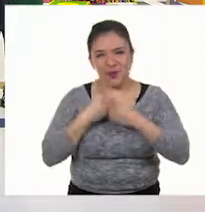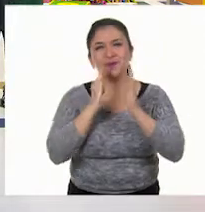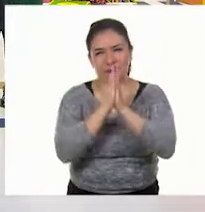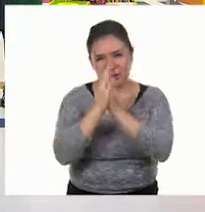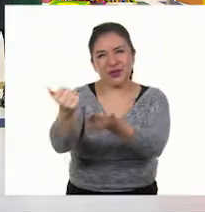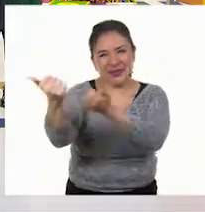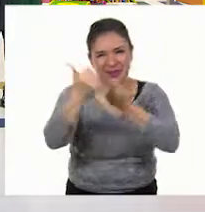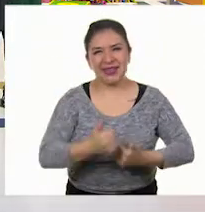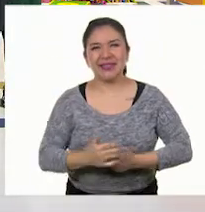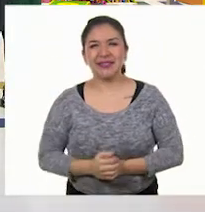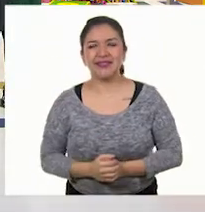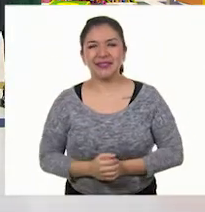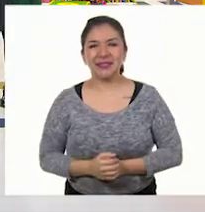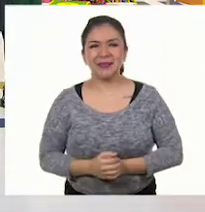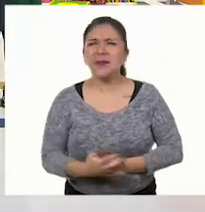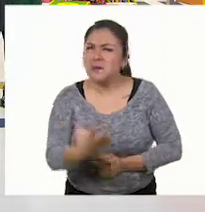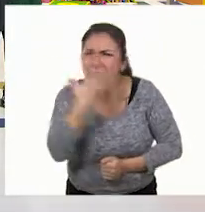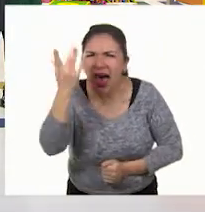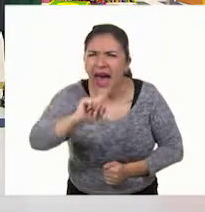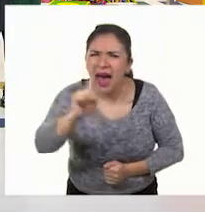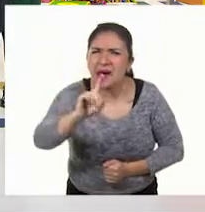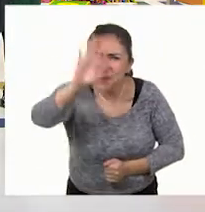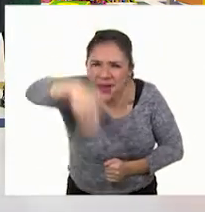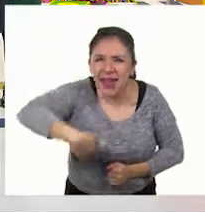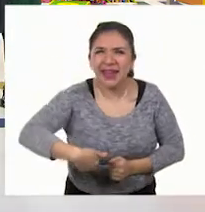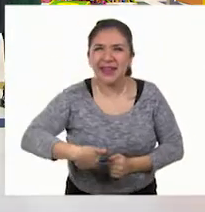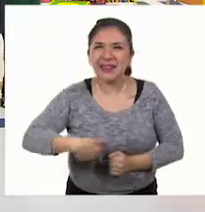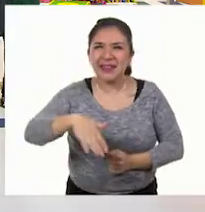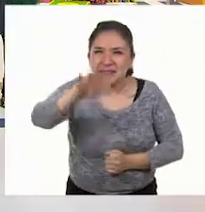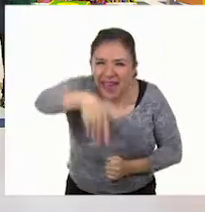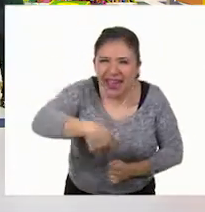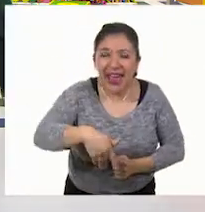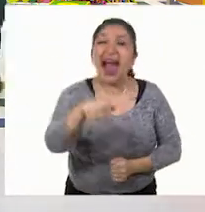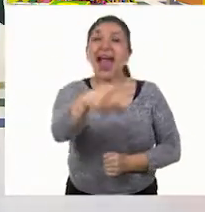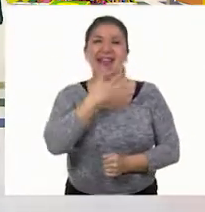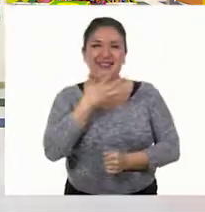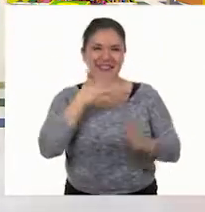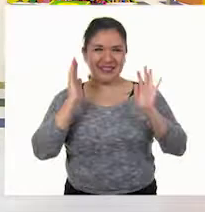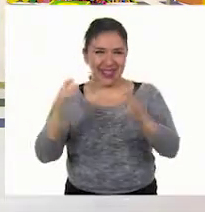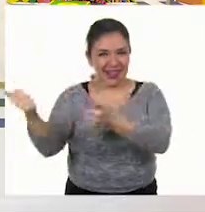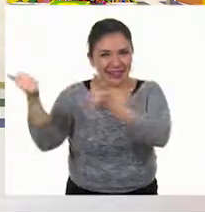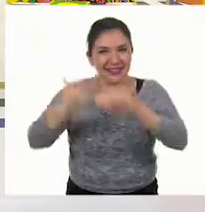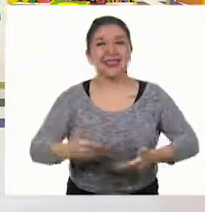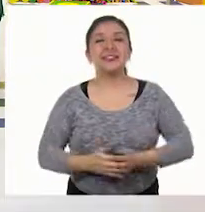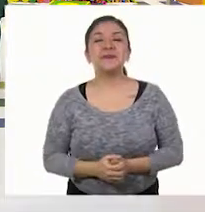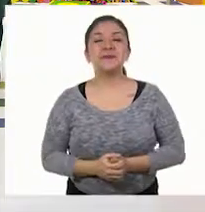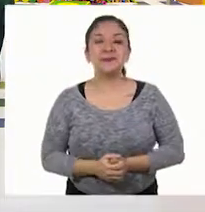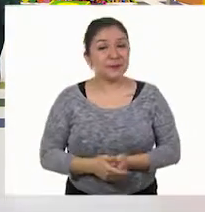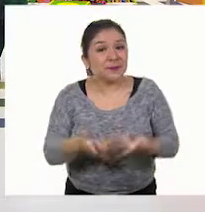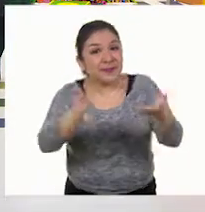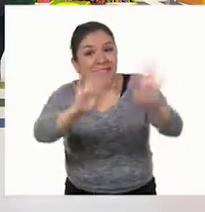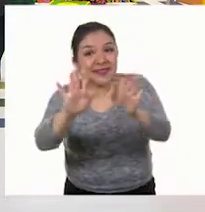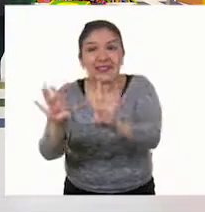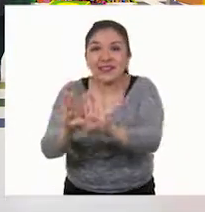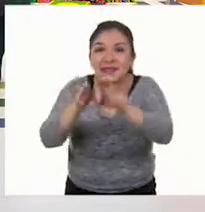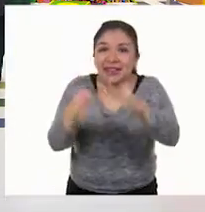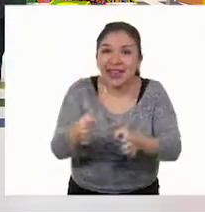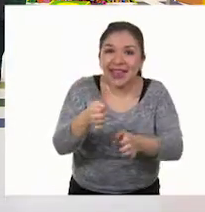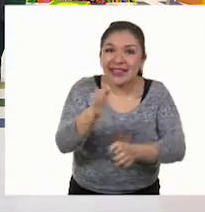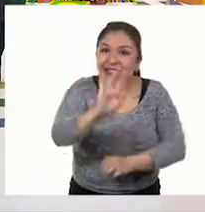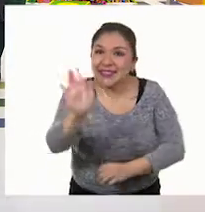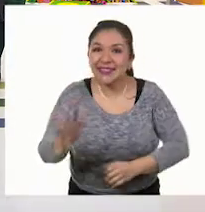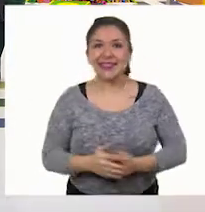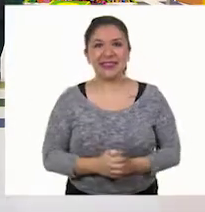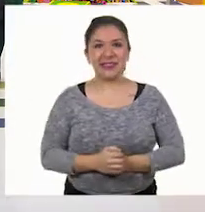por favor. Sí, sin pena. ¡Pásale! Ahí están. Ok, hola, ¿cómo están?